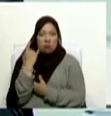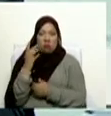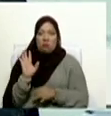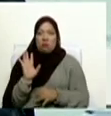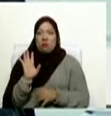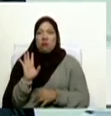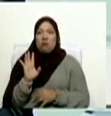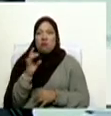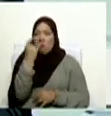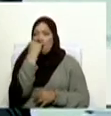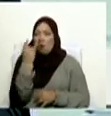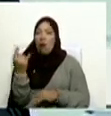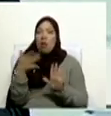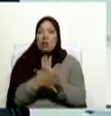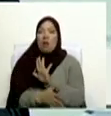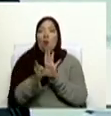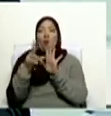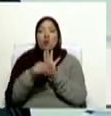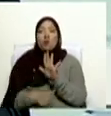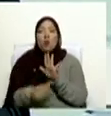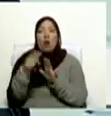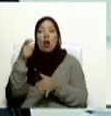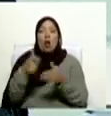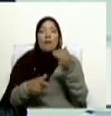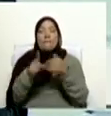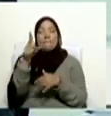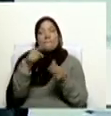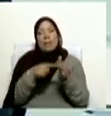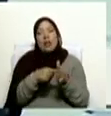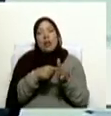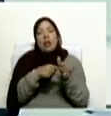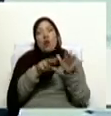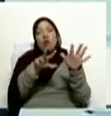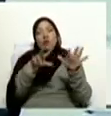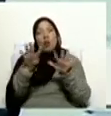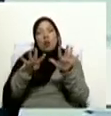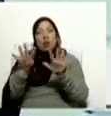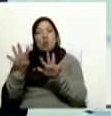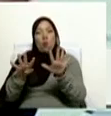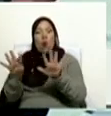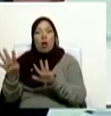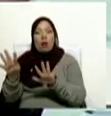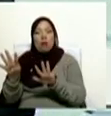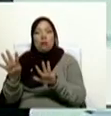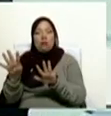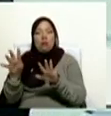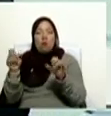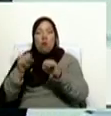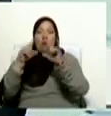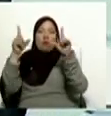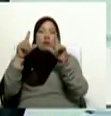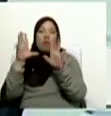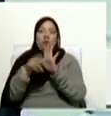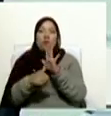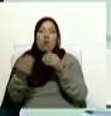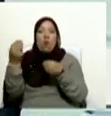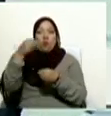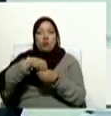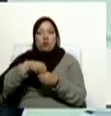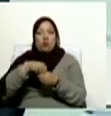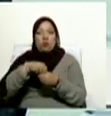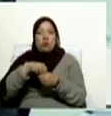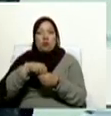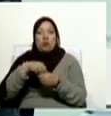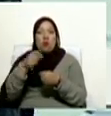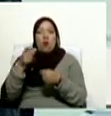ese llamado laudo arbitral de 1899 no fue otra cosa más que un fraude perpetrado